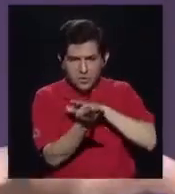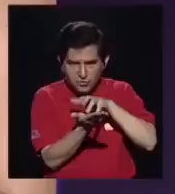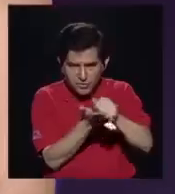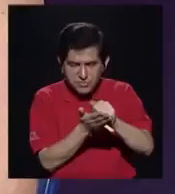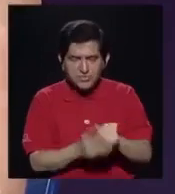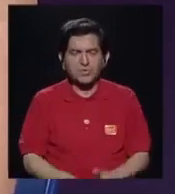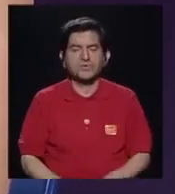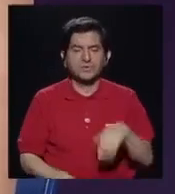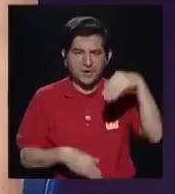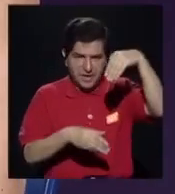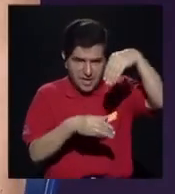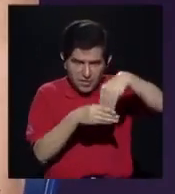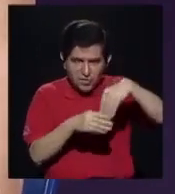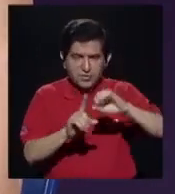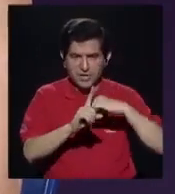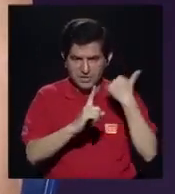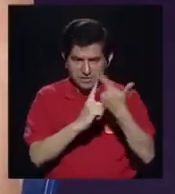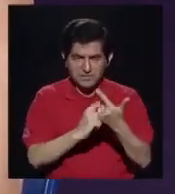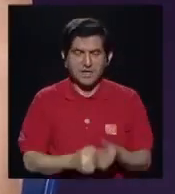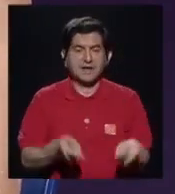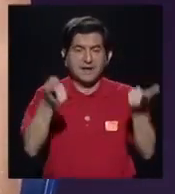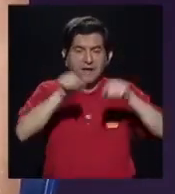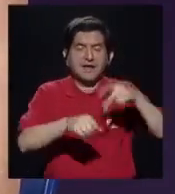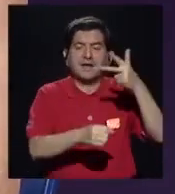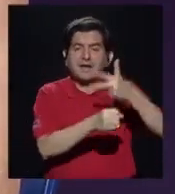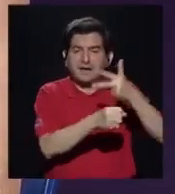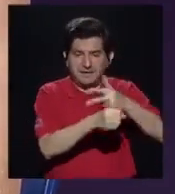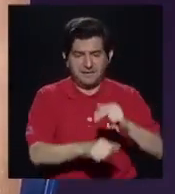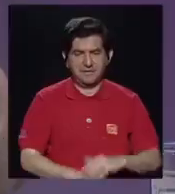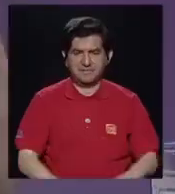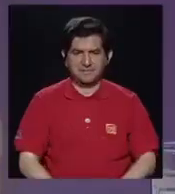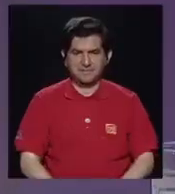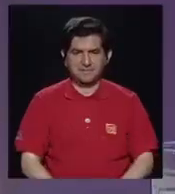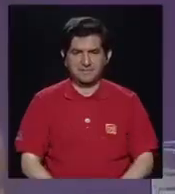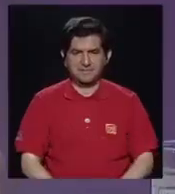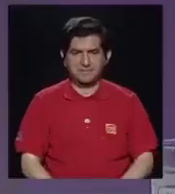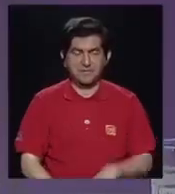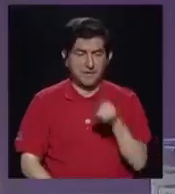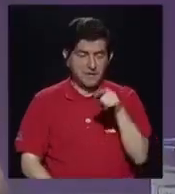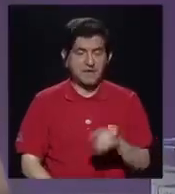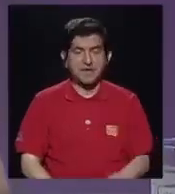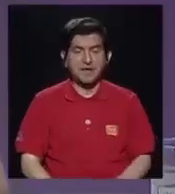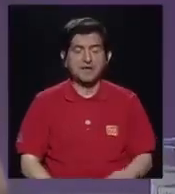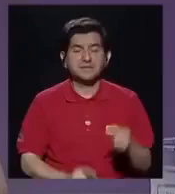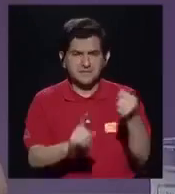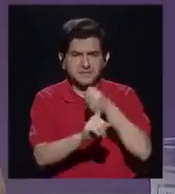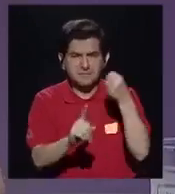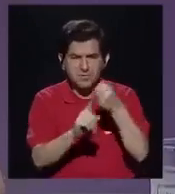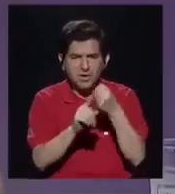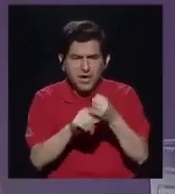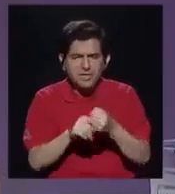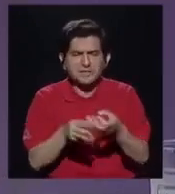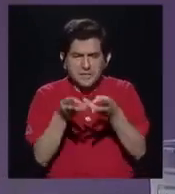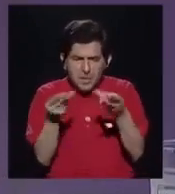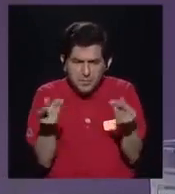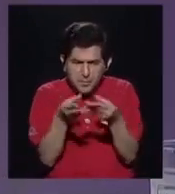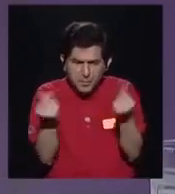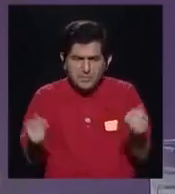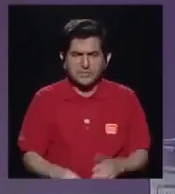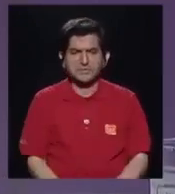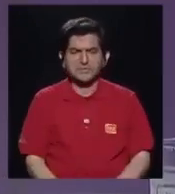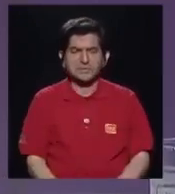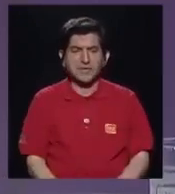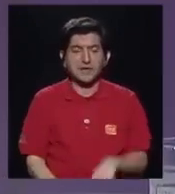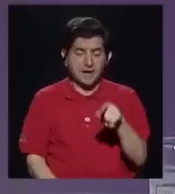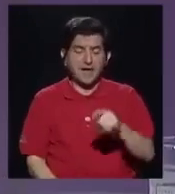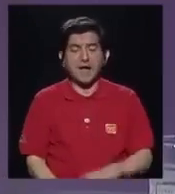o de Las Guerras represivas como fue el caso de Guatemala producen son violentogénicas claro la programación